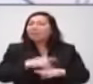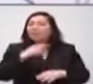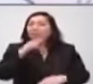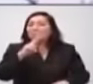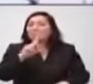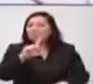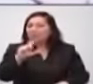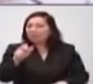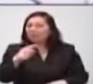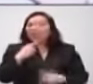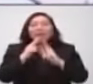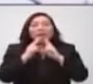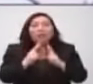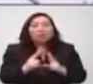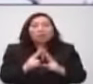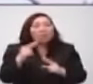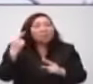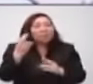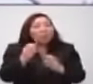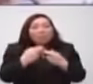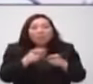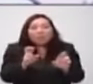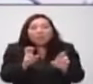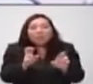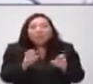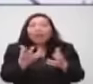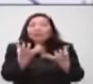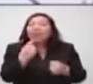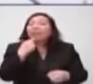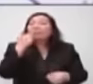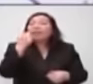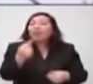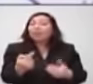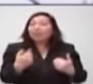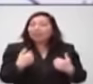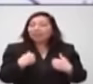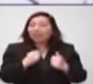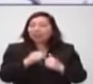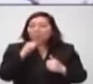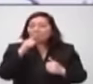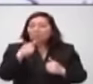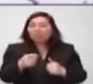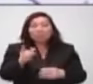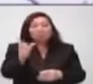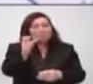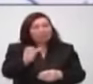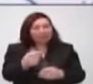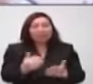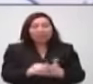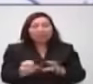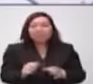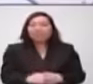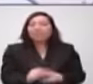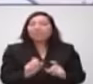señora Villarán, habrá que responderlos, se responden políticamente y públicamente. Y si hay denuncias que se tienen que hacer contra la señora Villarán y sus funcionarios, hay que